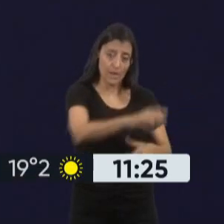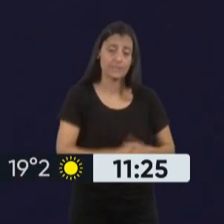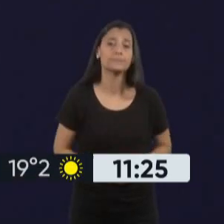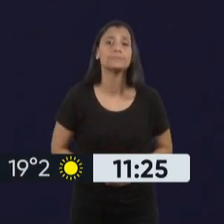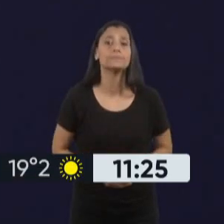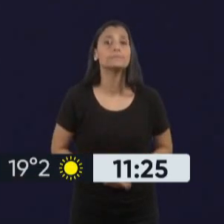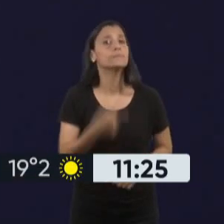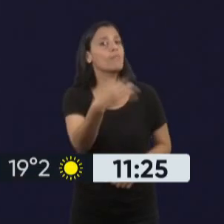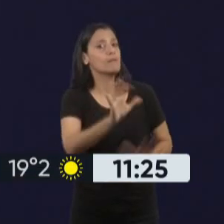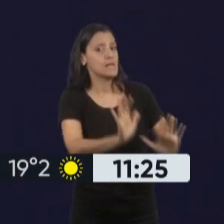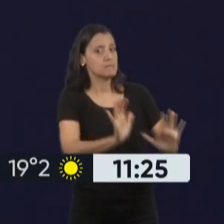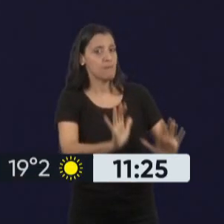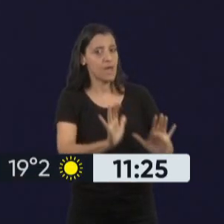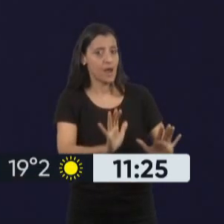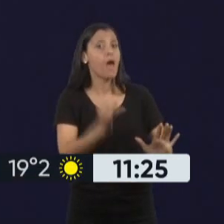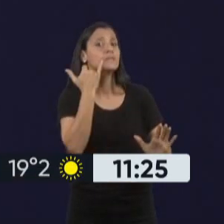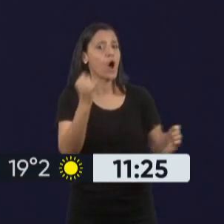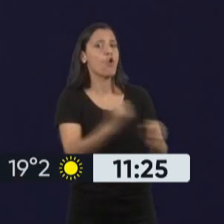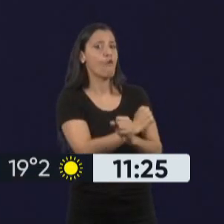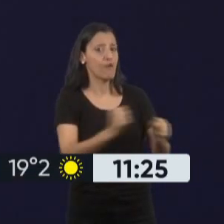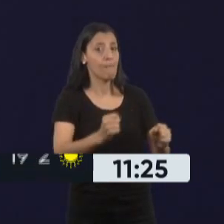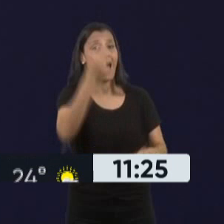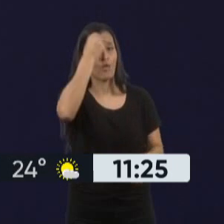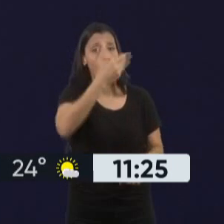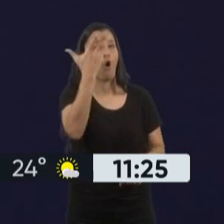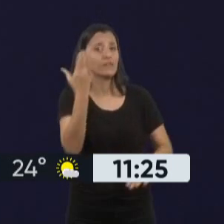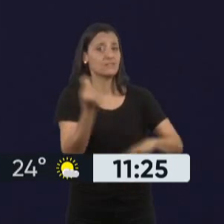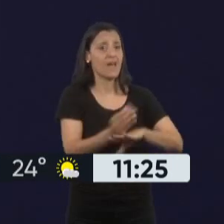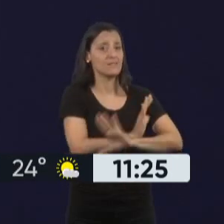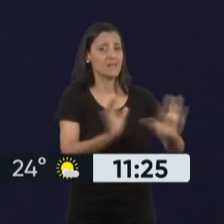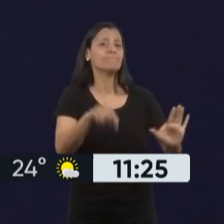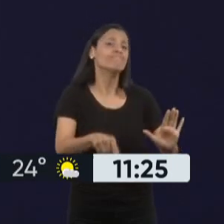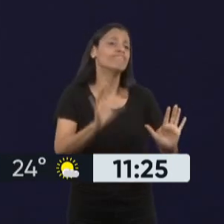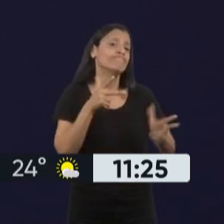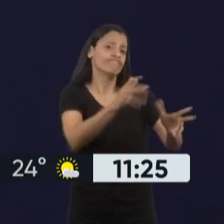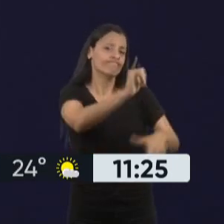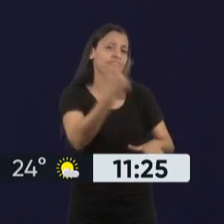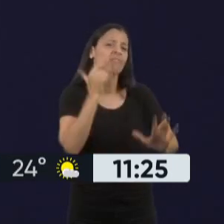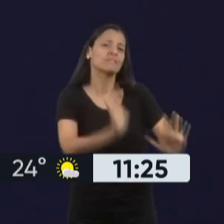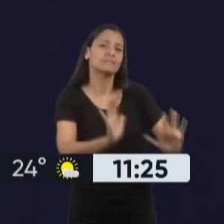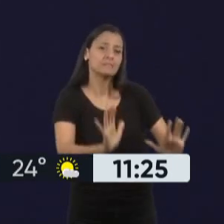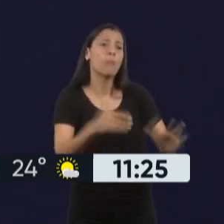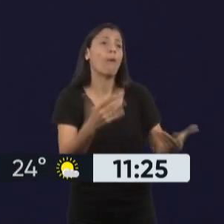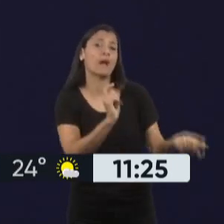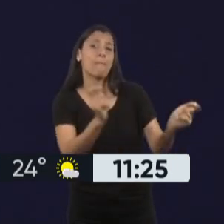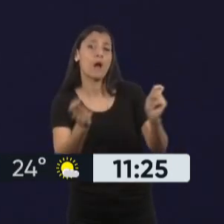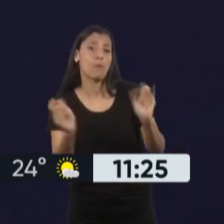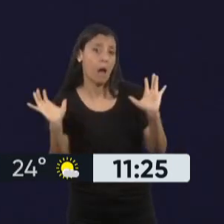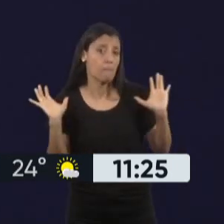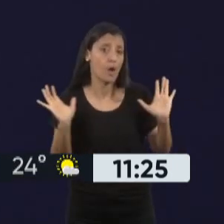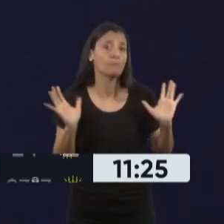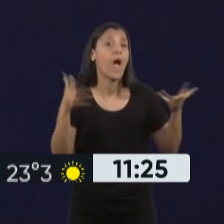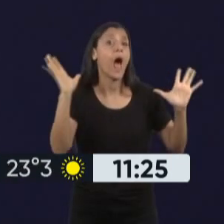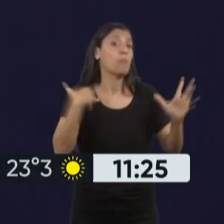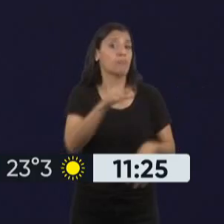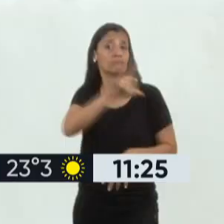Tienen que esperar que salga. Que se confirme. Yo te diría, porque viste que esto es muy dinámico. Ah, ¿te puedo decir en cualquier momento, decís vos? Me puedo ir a mi